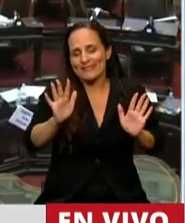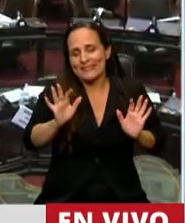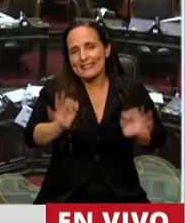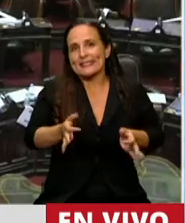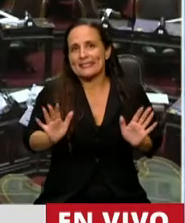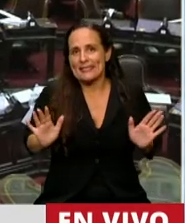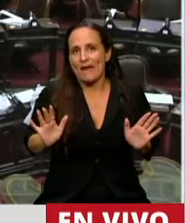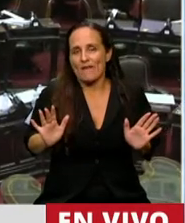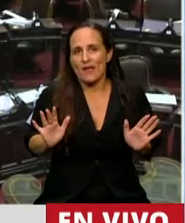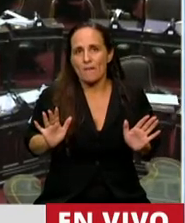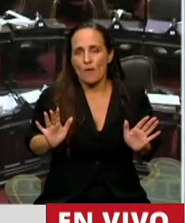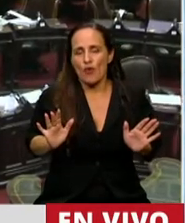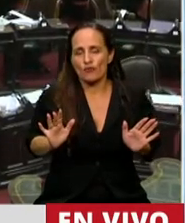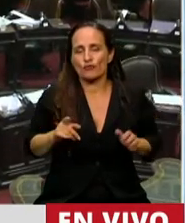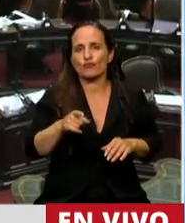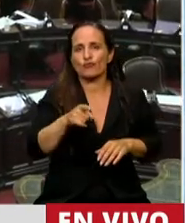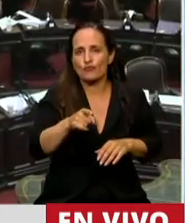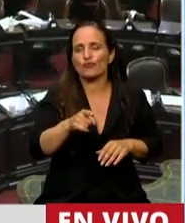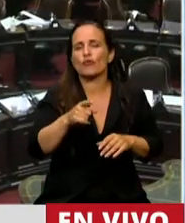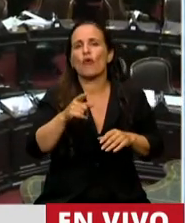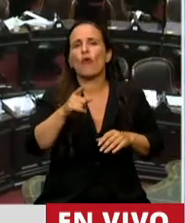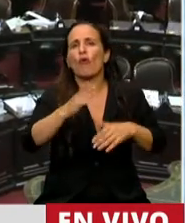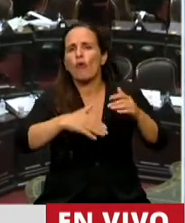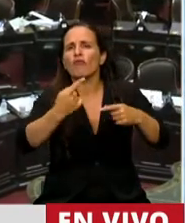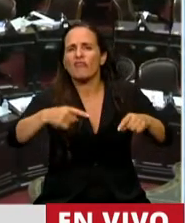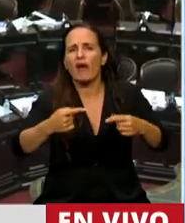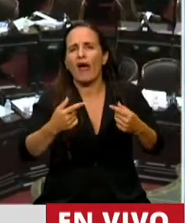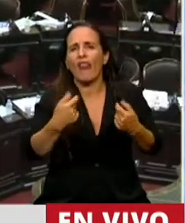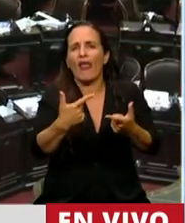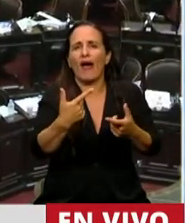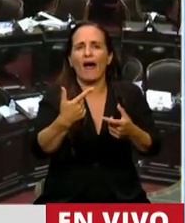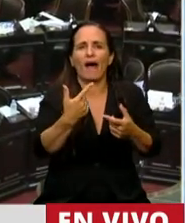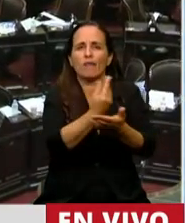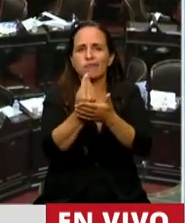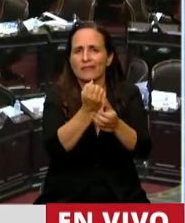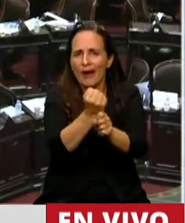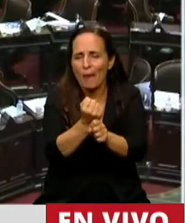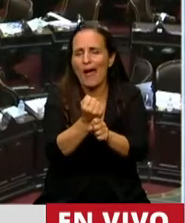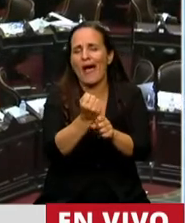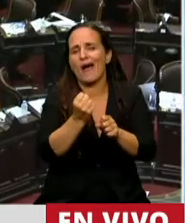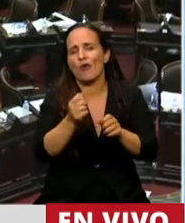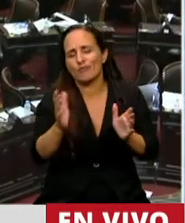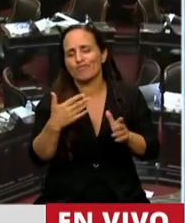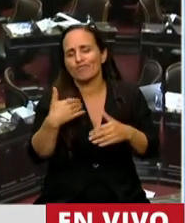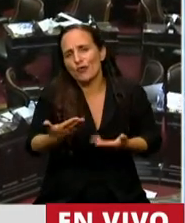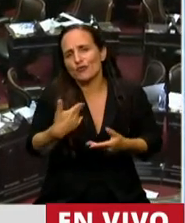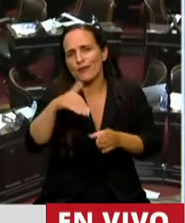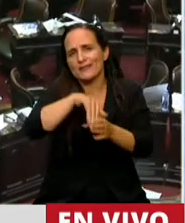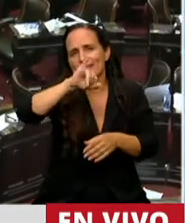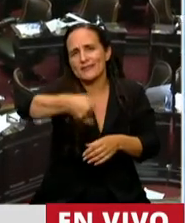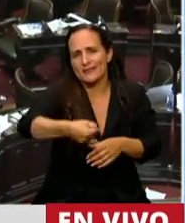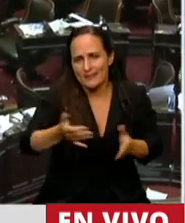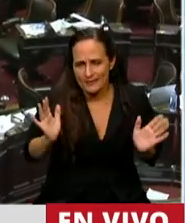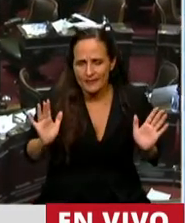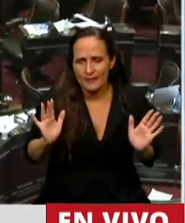ella, y las características que tengan, ayudan al empleo y entendiendo la situación, acompañamos. Y porque también